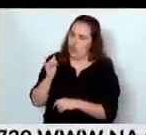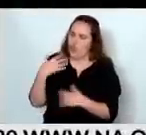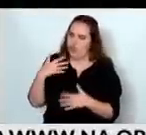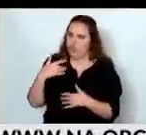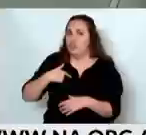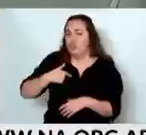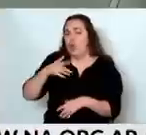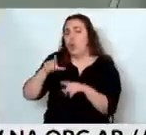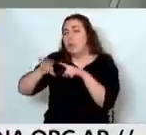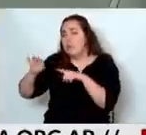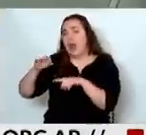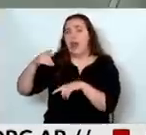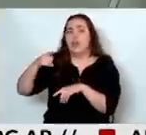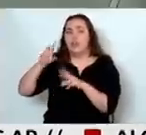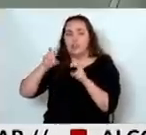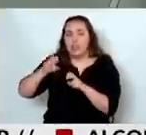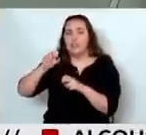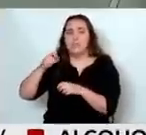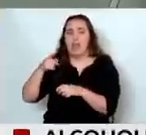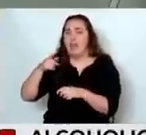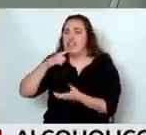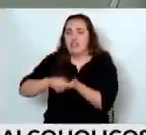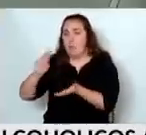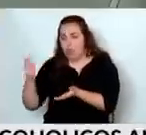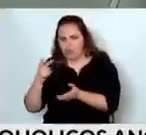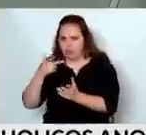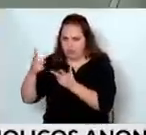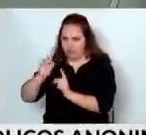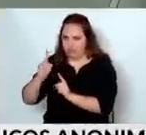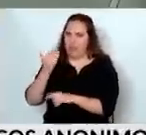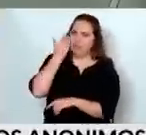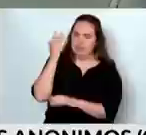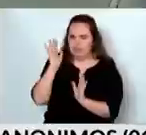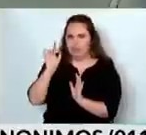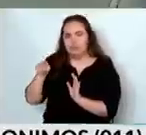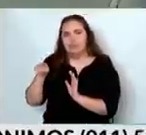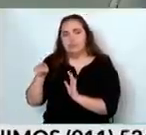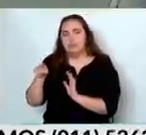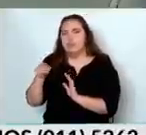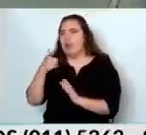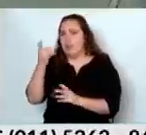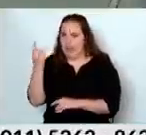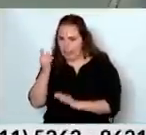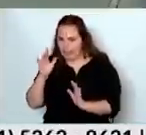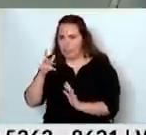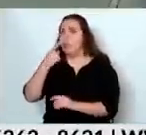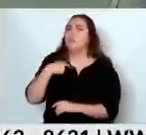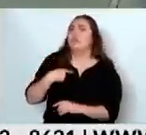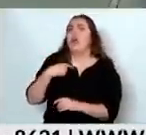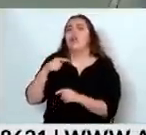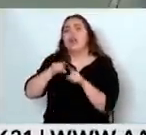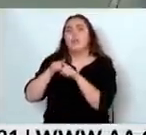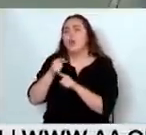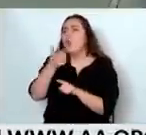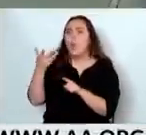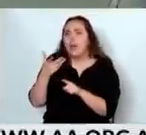se había muerto por suicidio. Imagínate que esto fue hace casi 8 años atrás. Sí. Yo me preguntaron una vez por cuántos hermanos tenía. Yo dije, nosotros somos 3, mi hermana más grande, Mati y